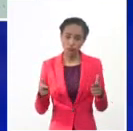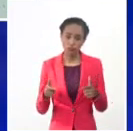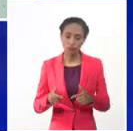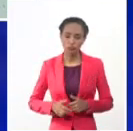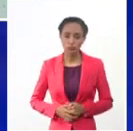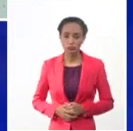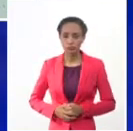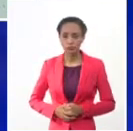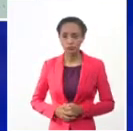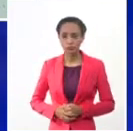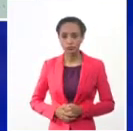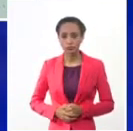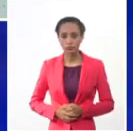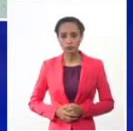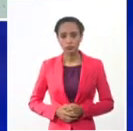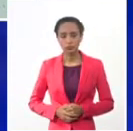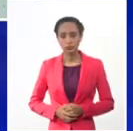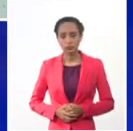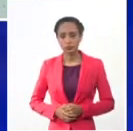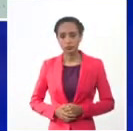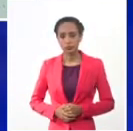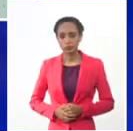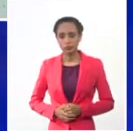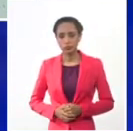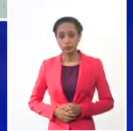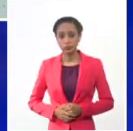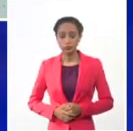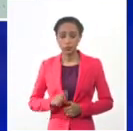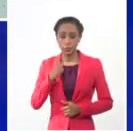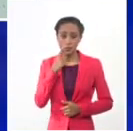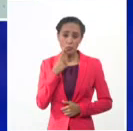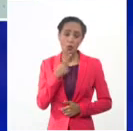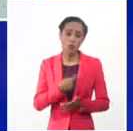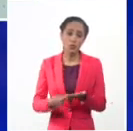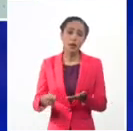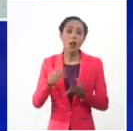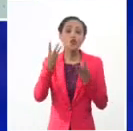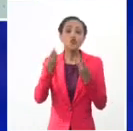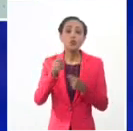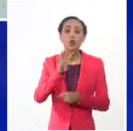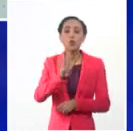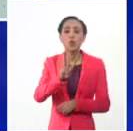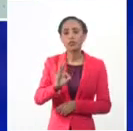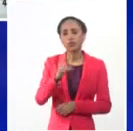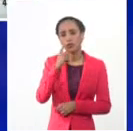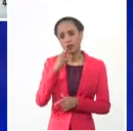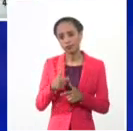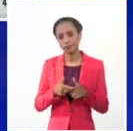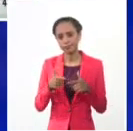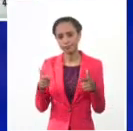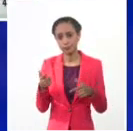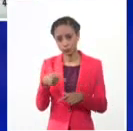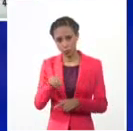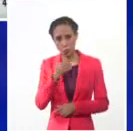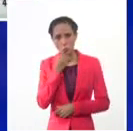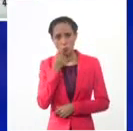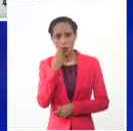de peso en la semana 48. Ahí vemos el gráfico de los casos